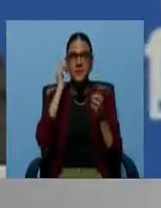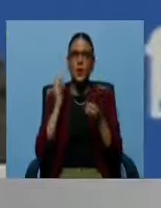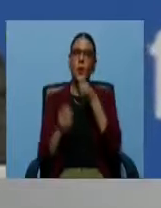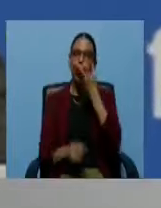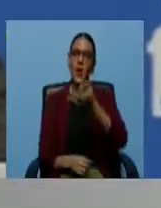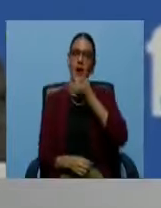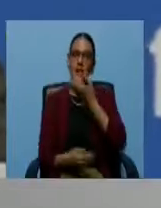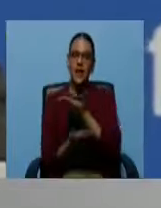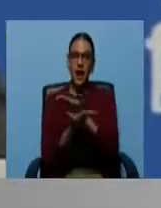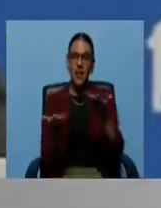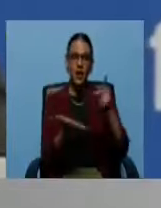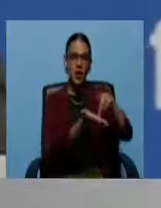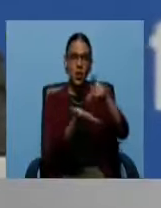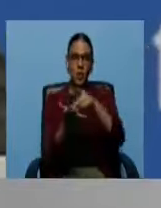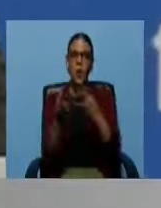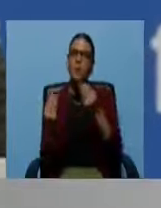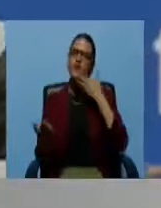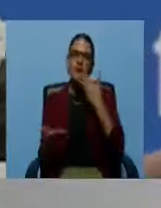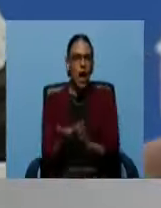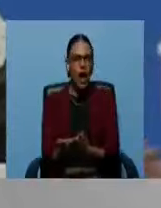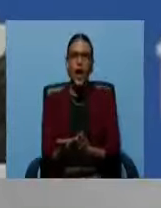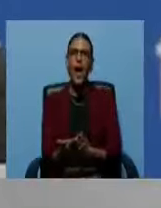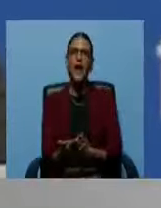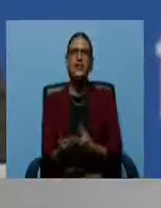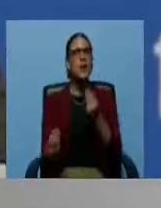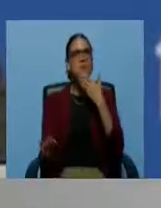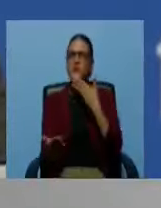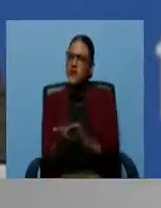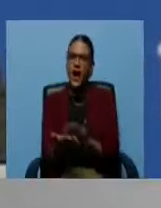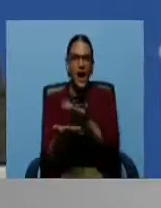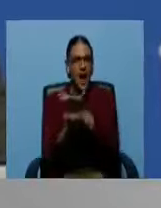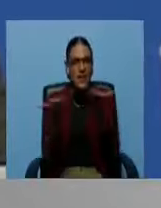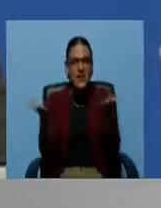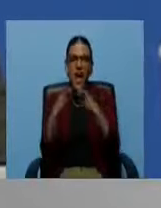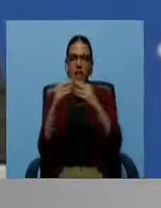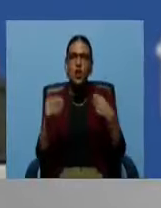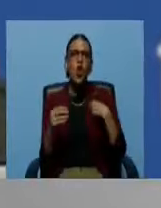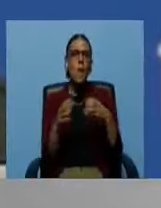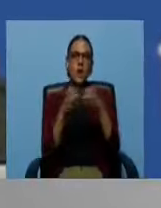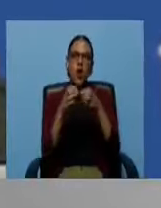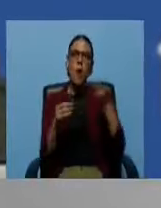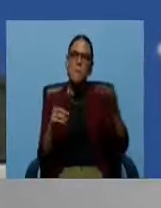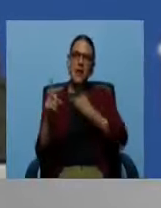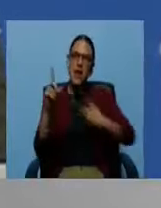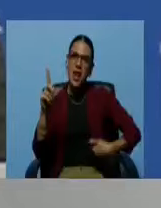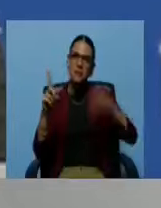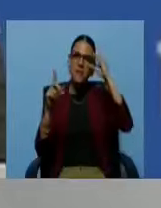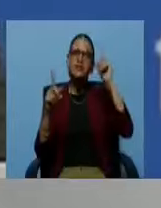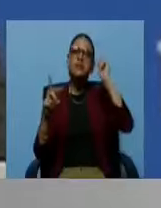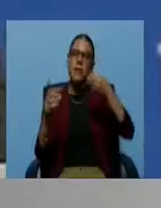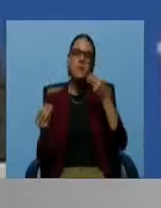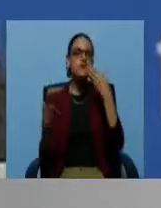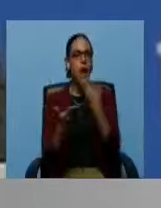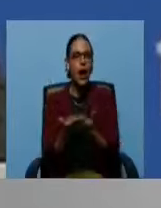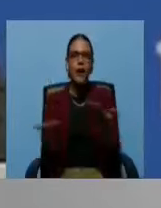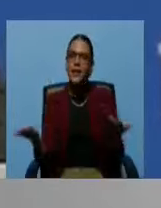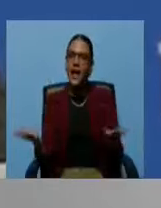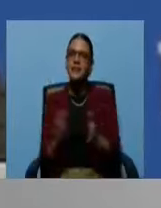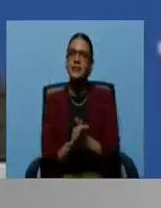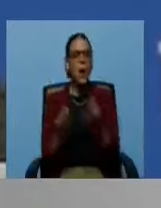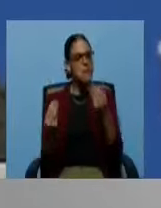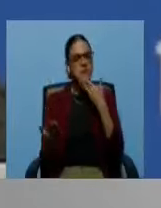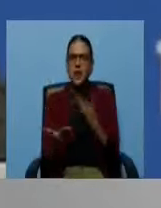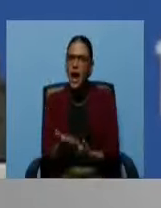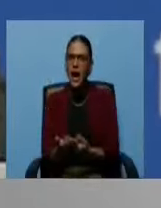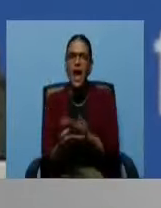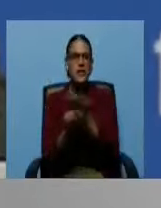Buenas tardes a todas y todos. Muchas gracias, Iván. Muchas gracias a la compañera vicepresidenta Delcy. Muchas gracias